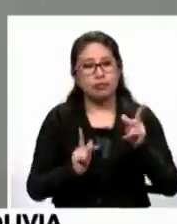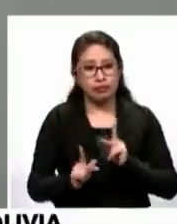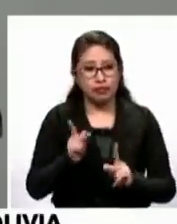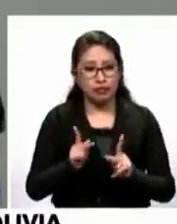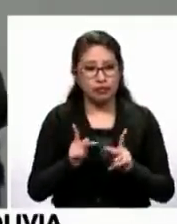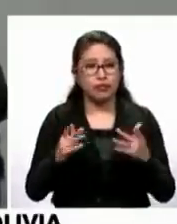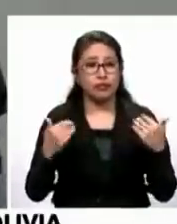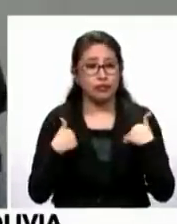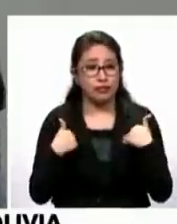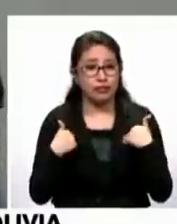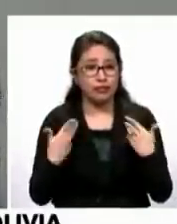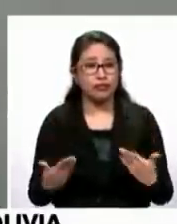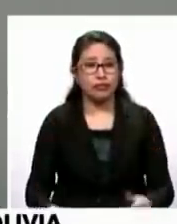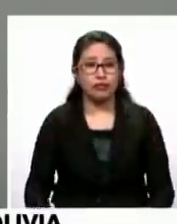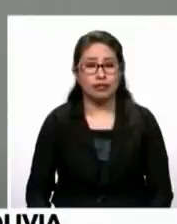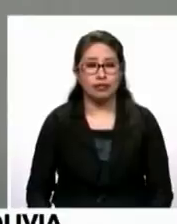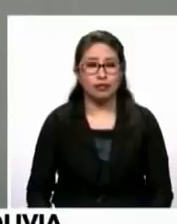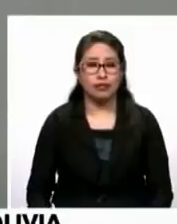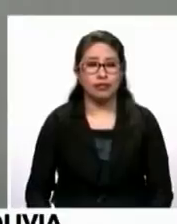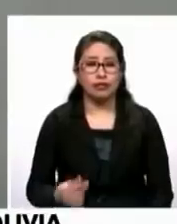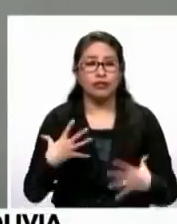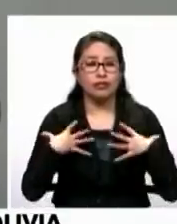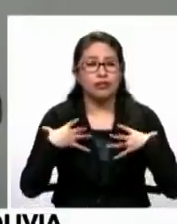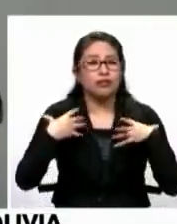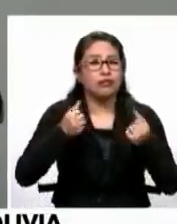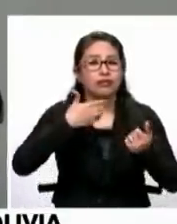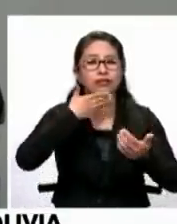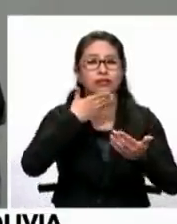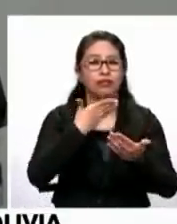tengamos una salud digna,